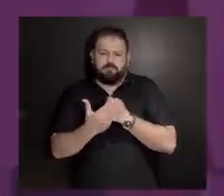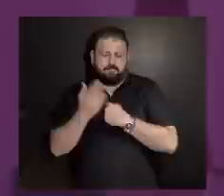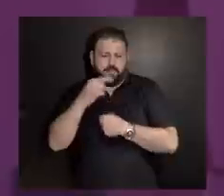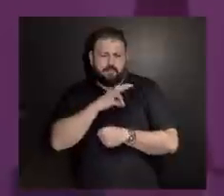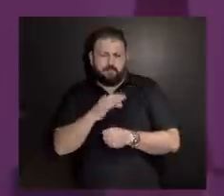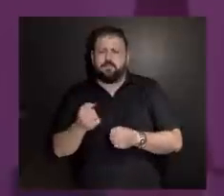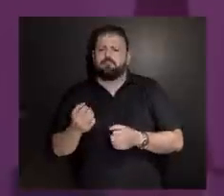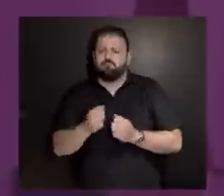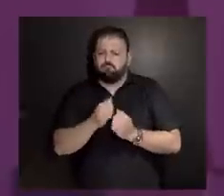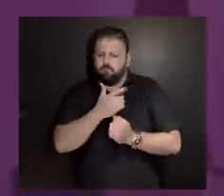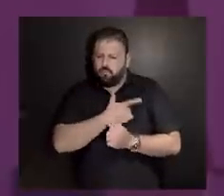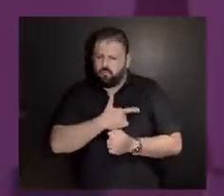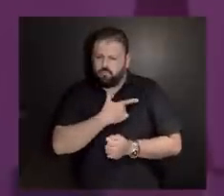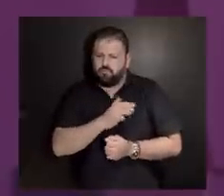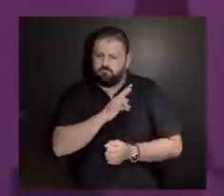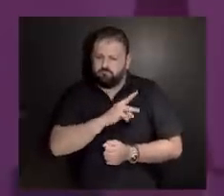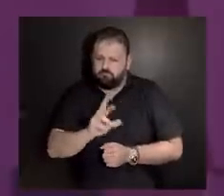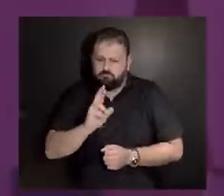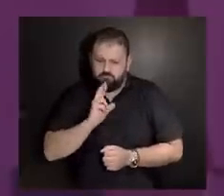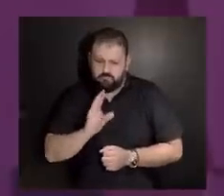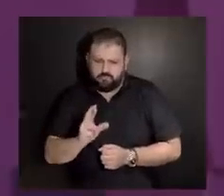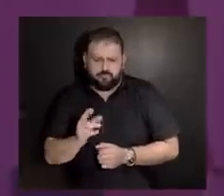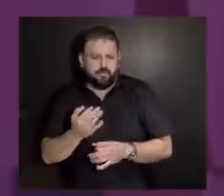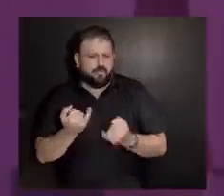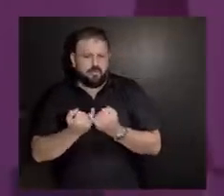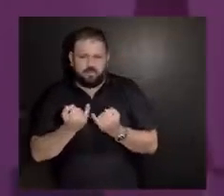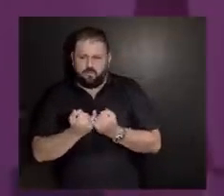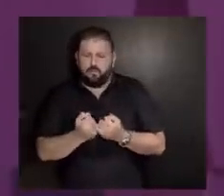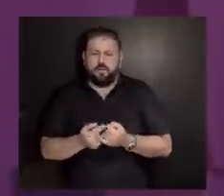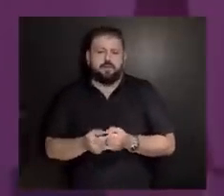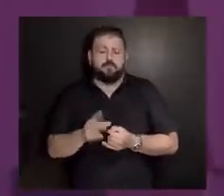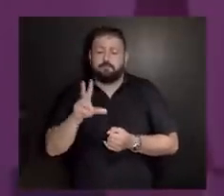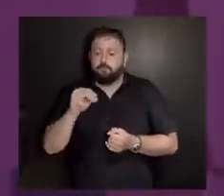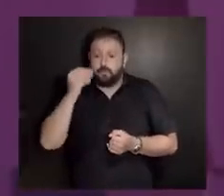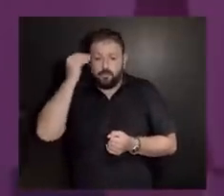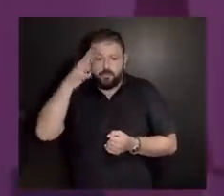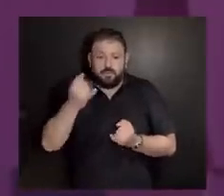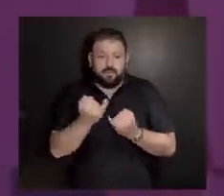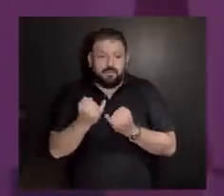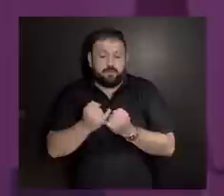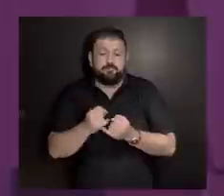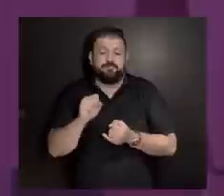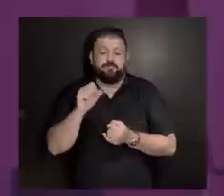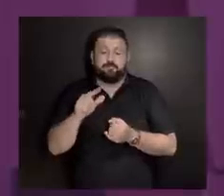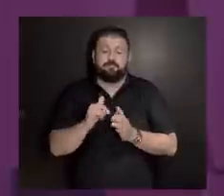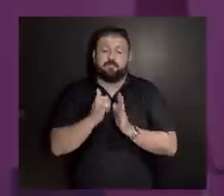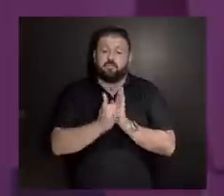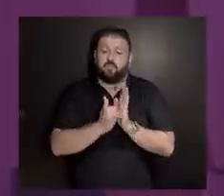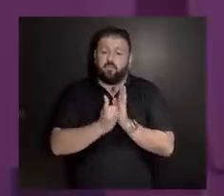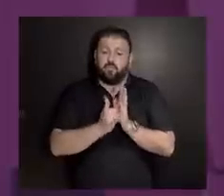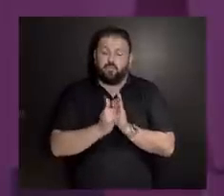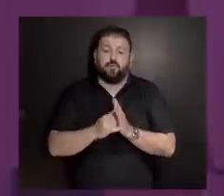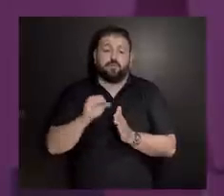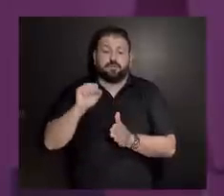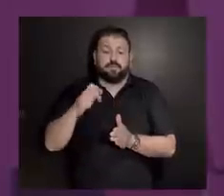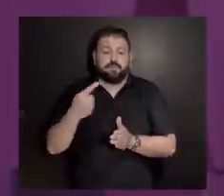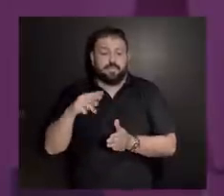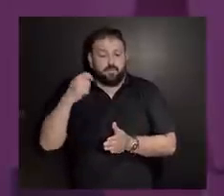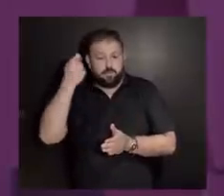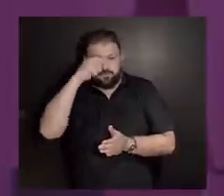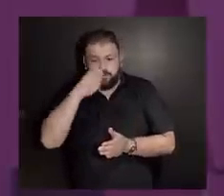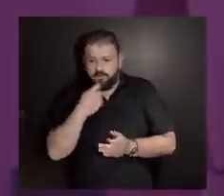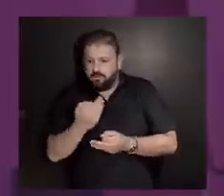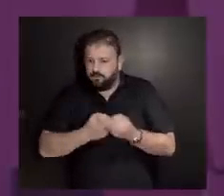mundo.morado@omnilife.com, donde vamos a poder atender cualquiera de tus solicitudes. Igual no se te olvide suscribirte al canal de OmniLife Oficial, así como al de Say Tu